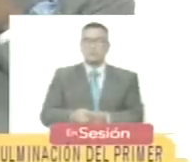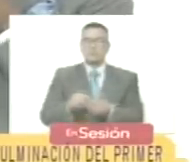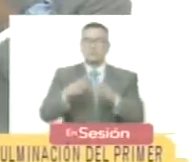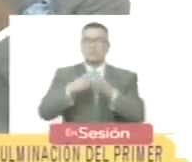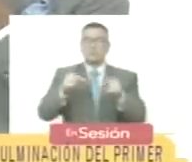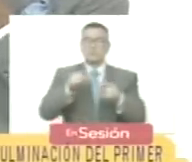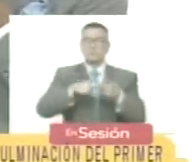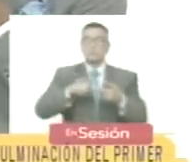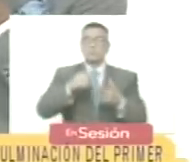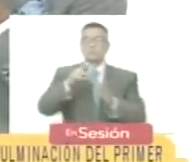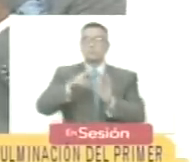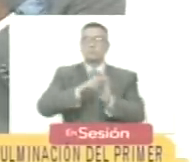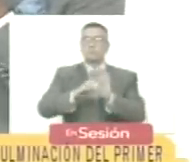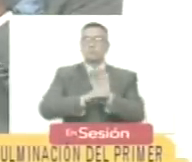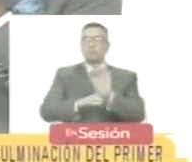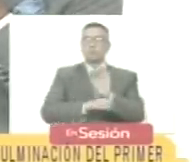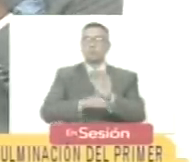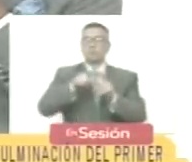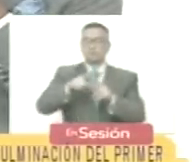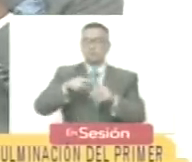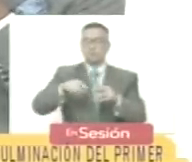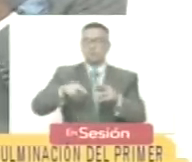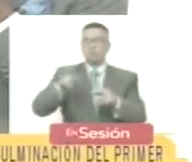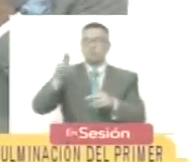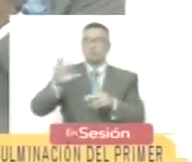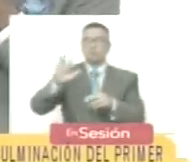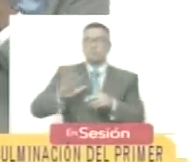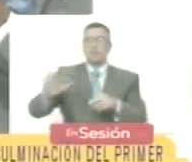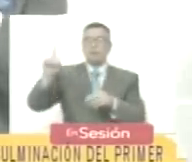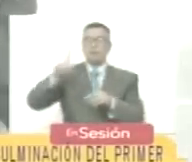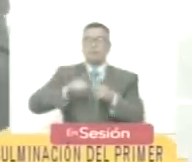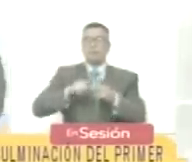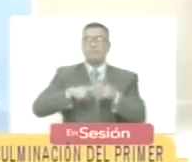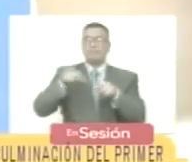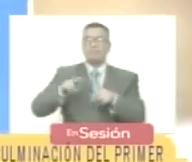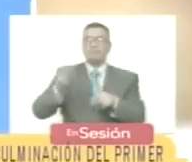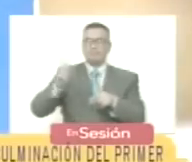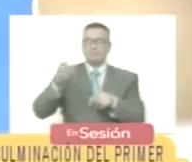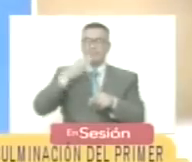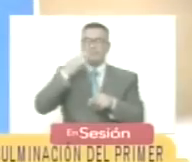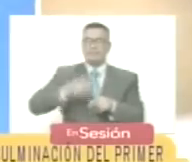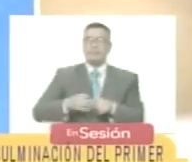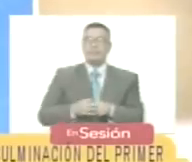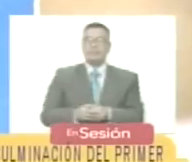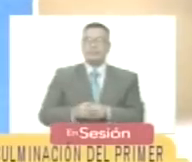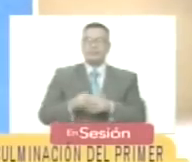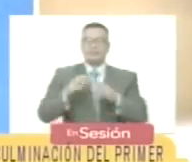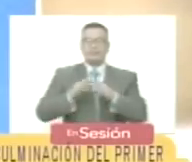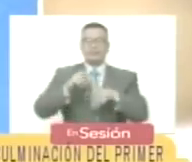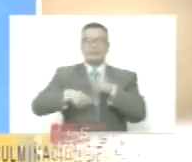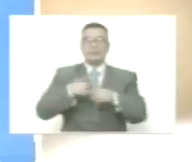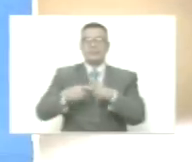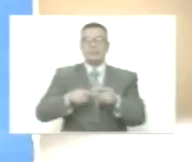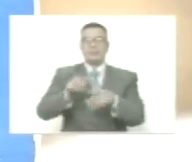todas las constituciones de la República Bolivariana de Venezuela, desde la primera constitución del